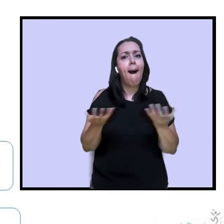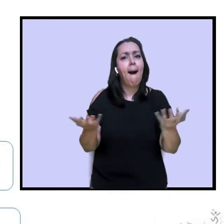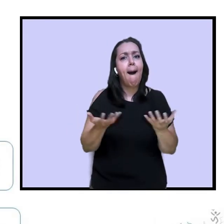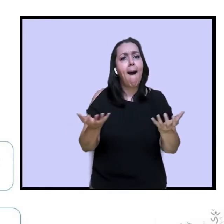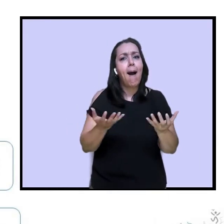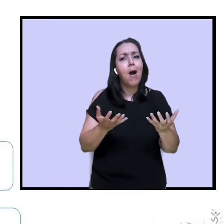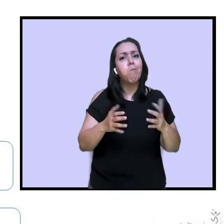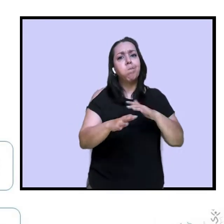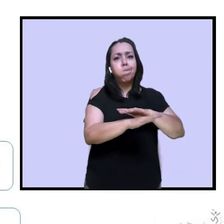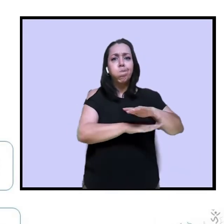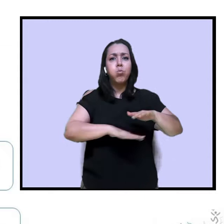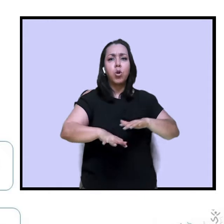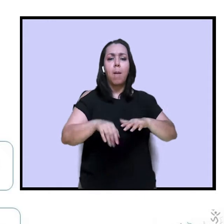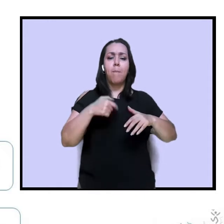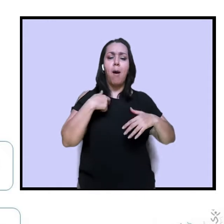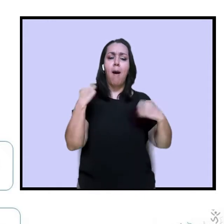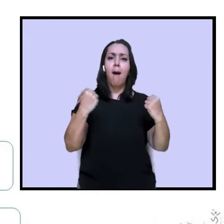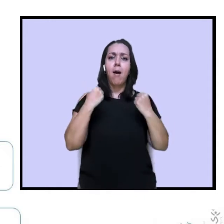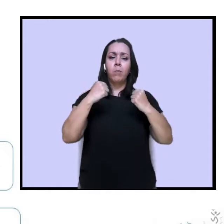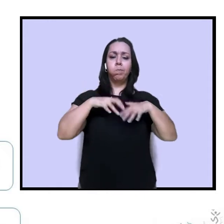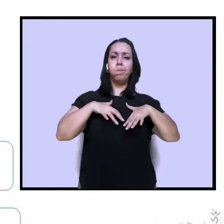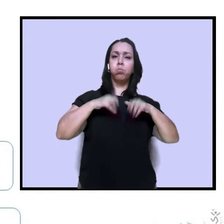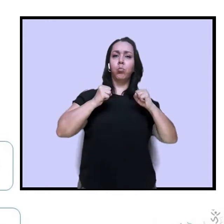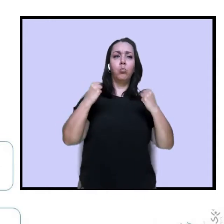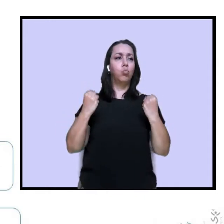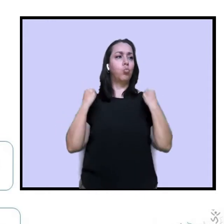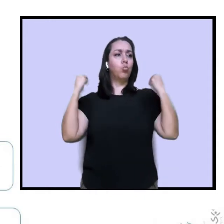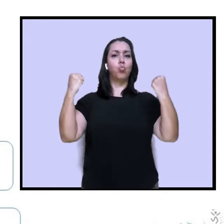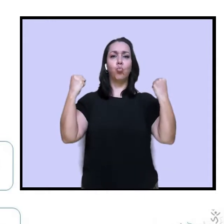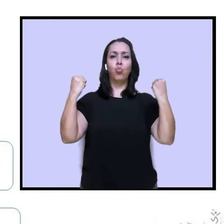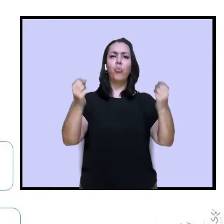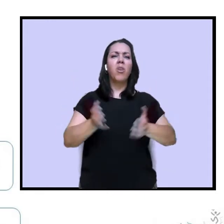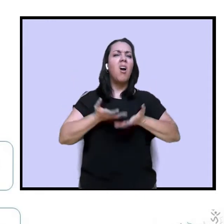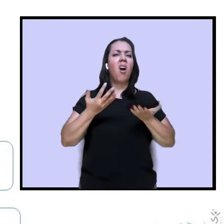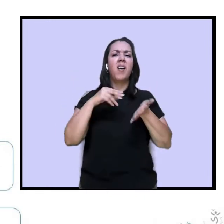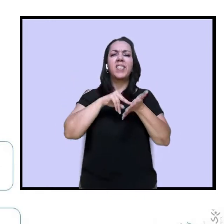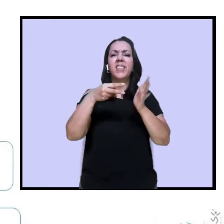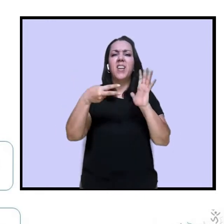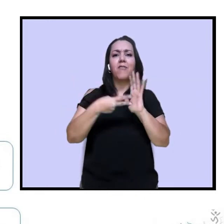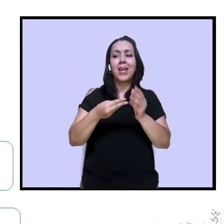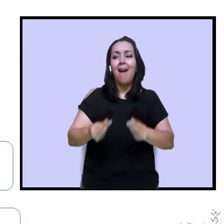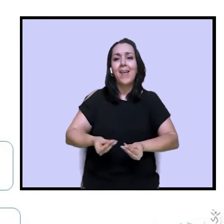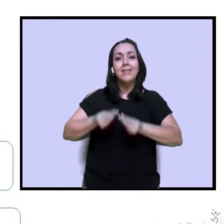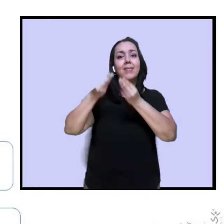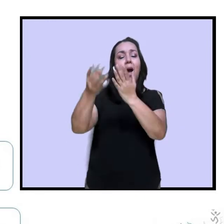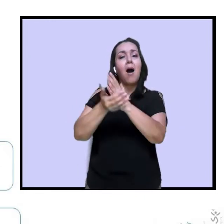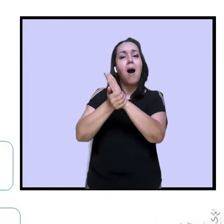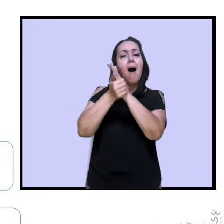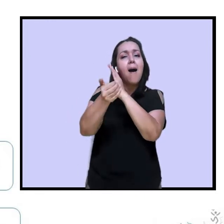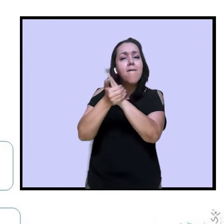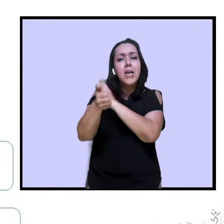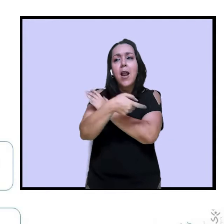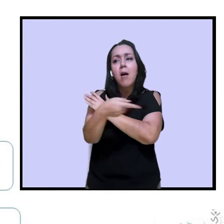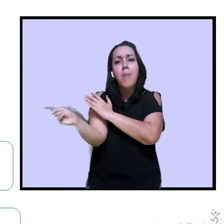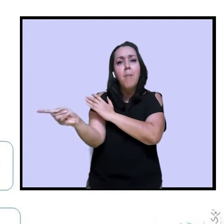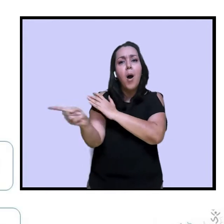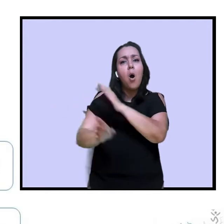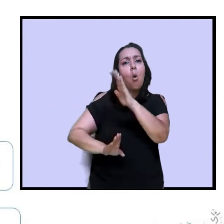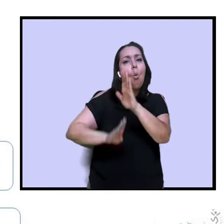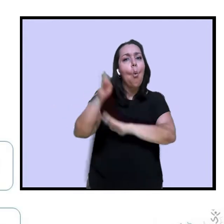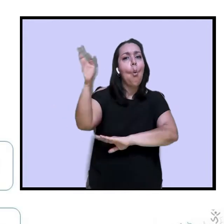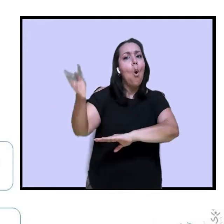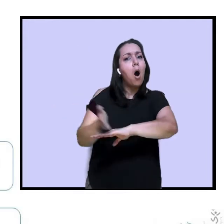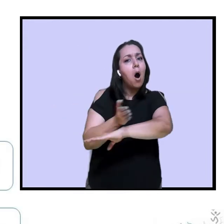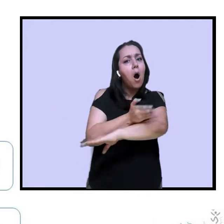trabajar el principio de empoderamiento. O sea, dotarles de habilidades para que puedan tener